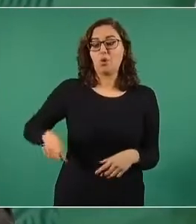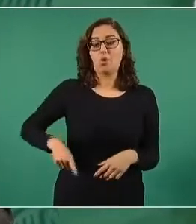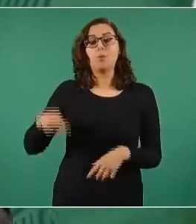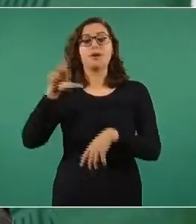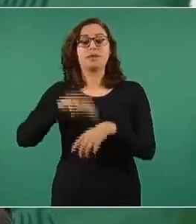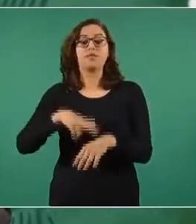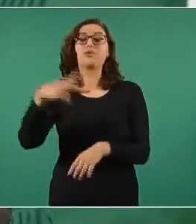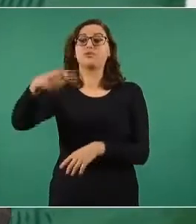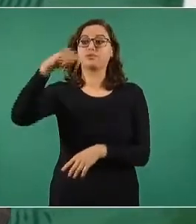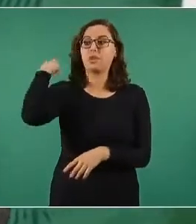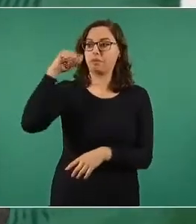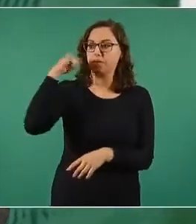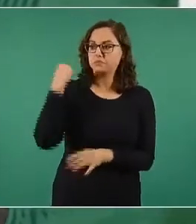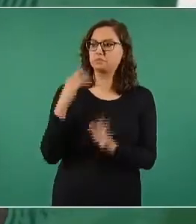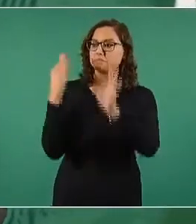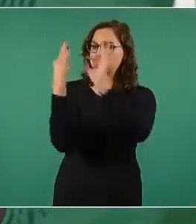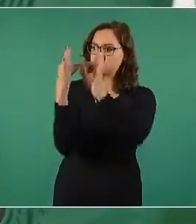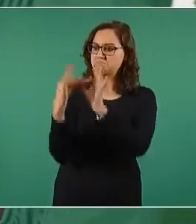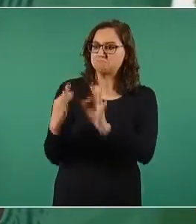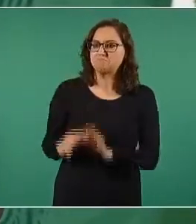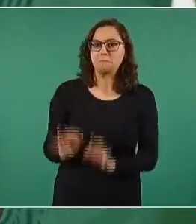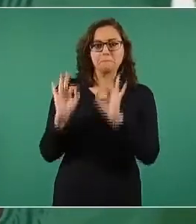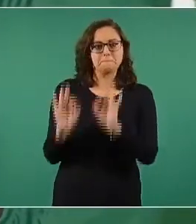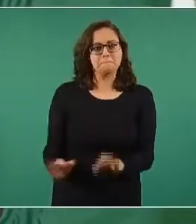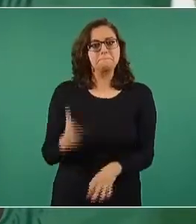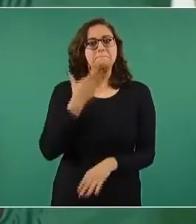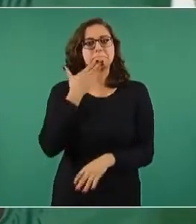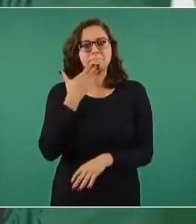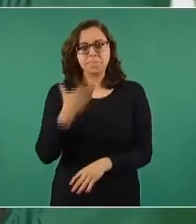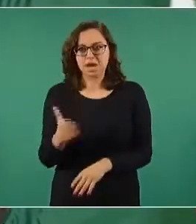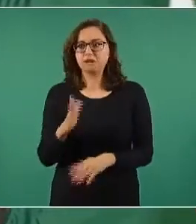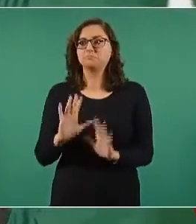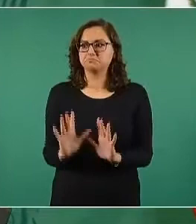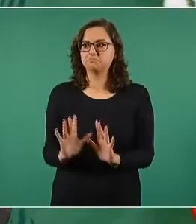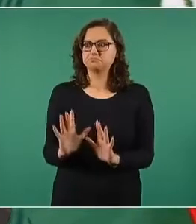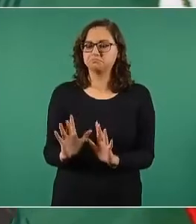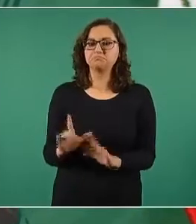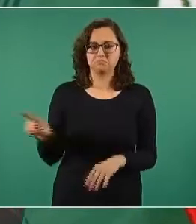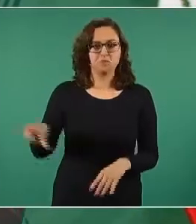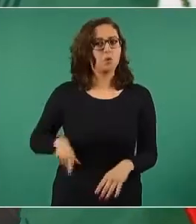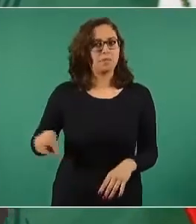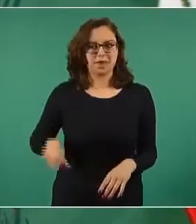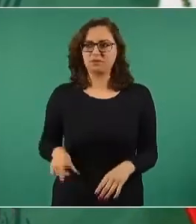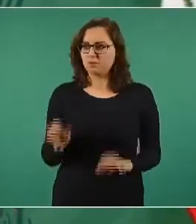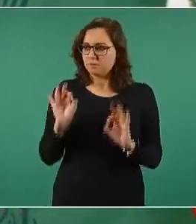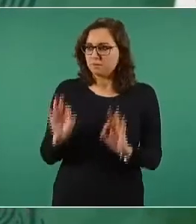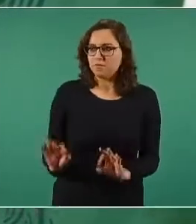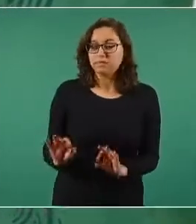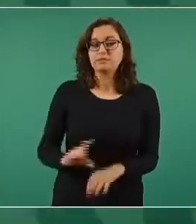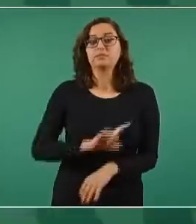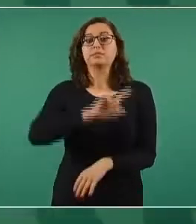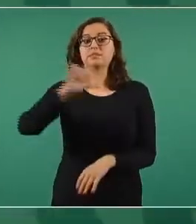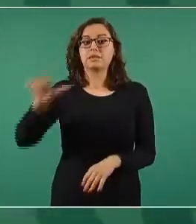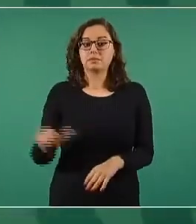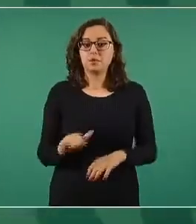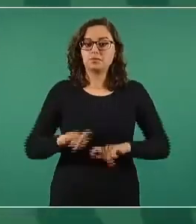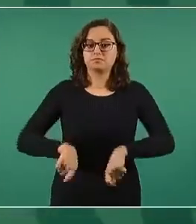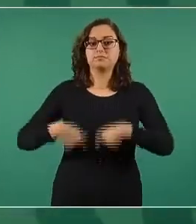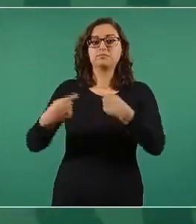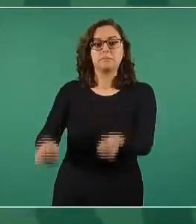gobierno, Carlos Madrazo, llega a ser presidente del PRI,